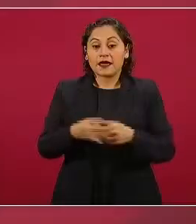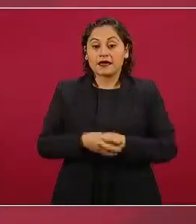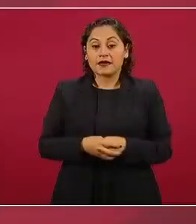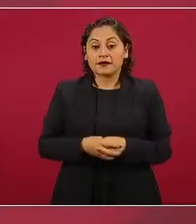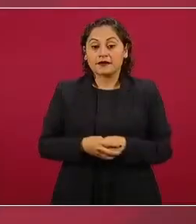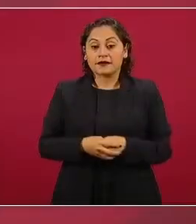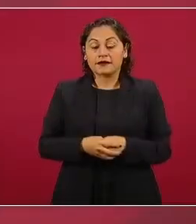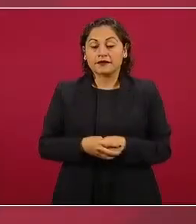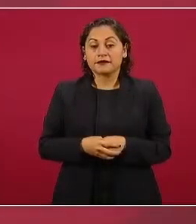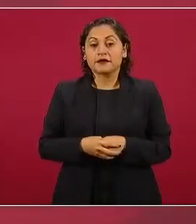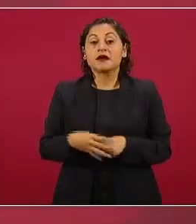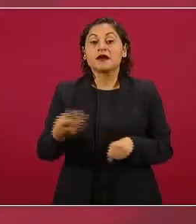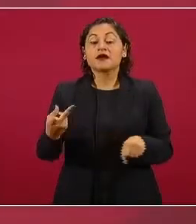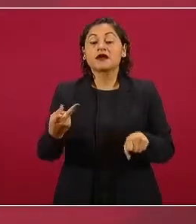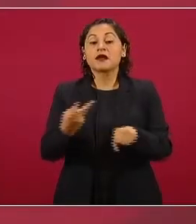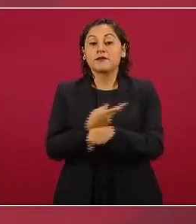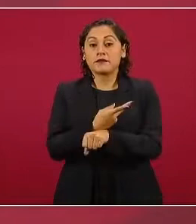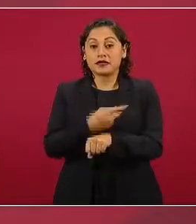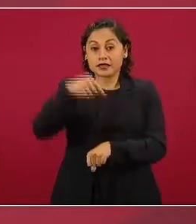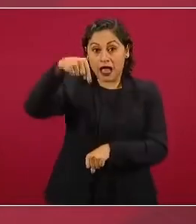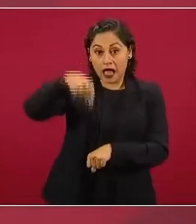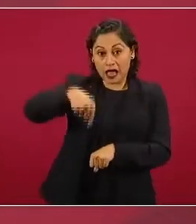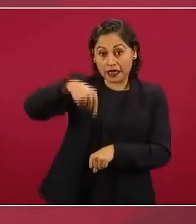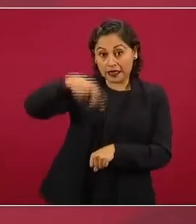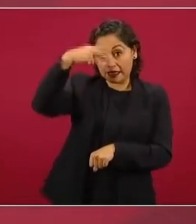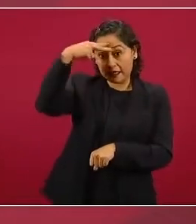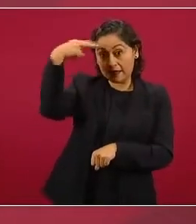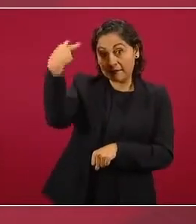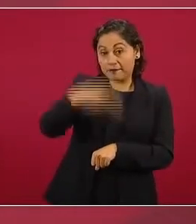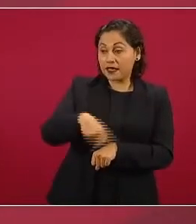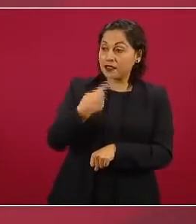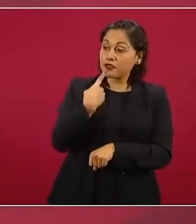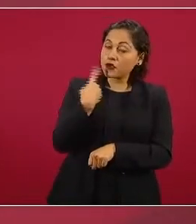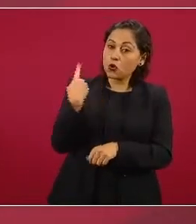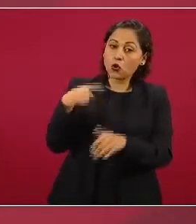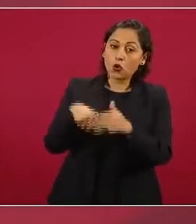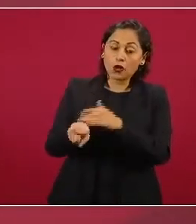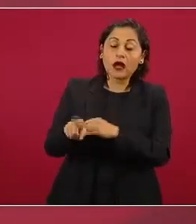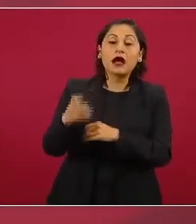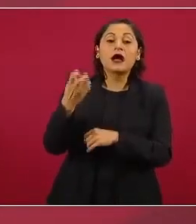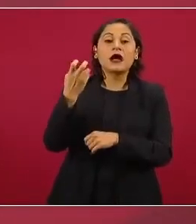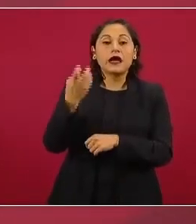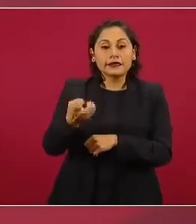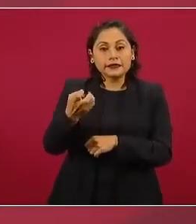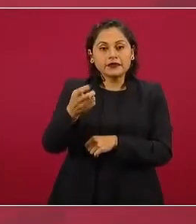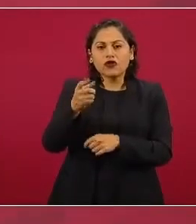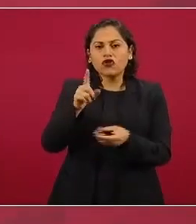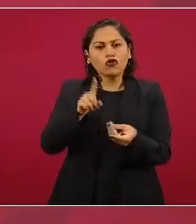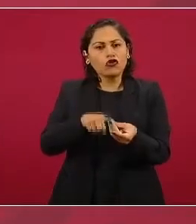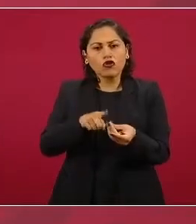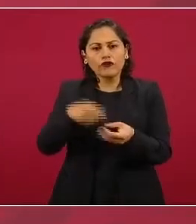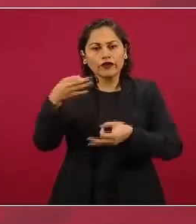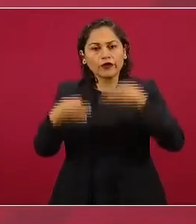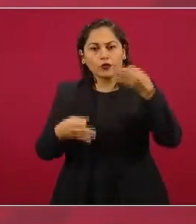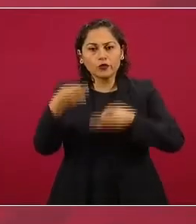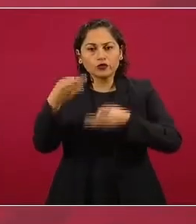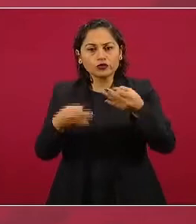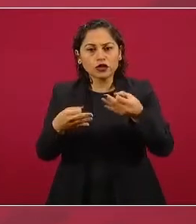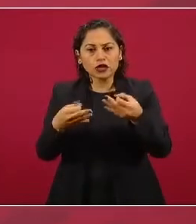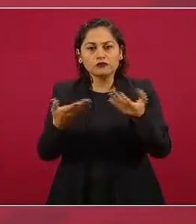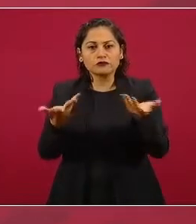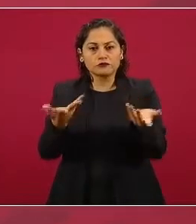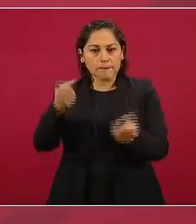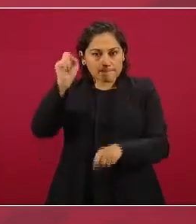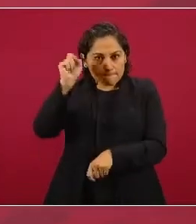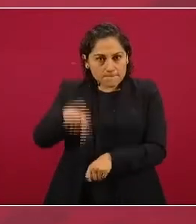que los delitos que se hayan cometido en nuestro territorio nacional sean procesados, juzgados en su caso,